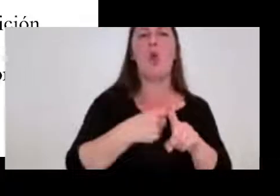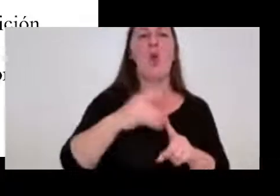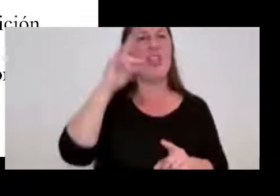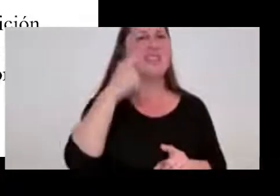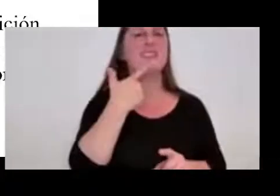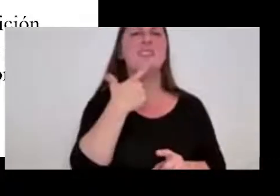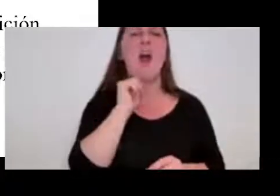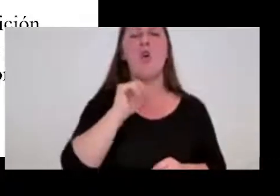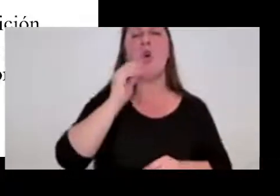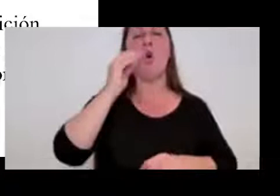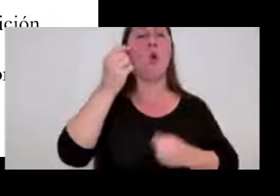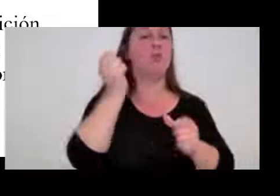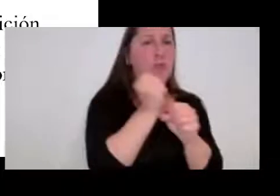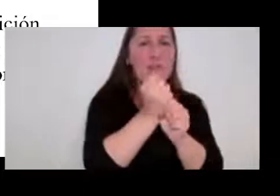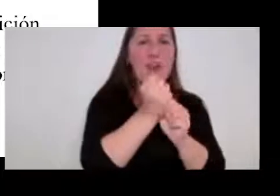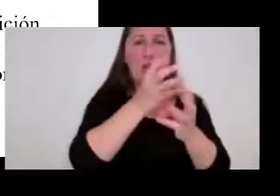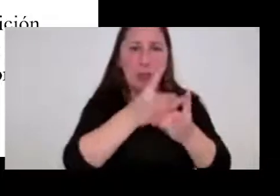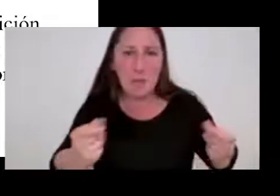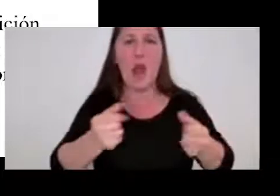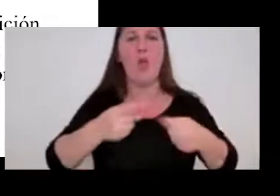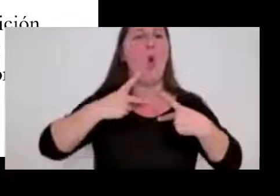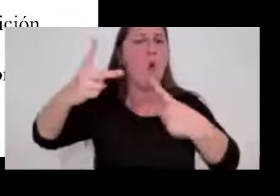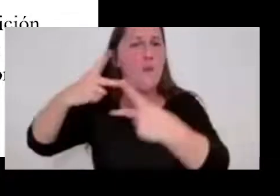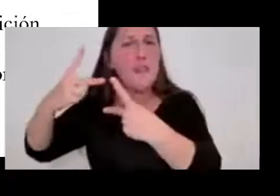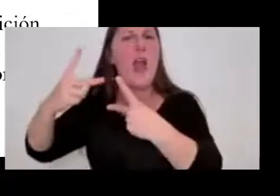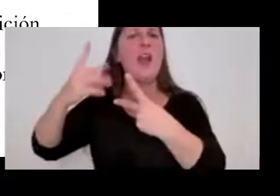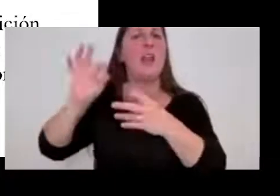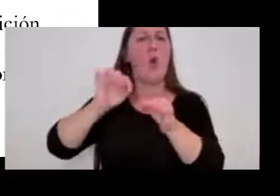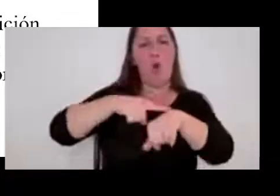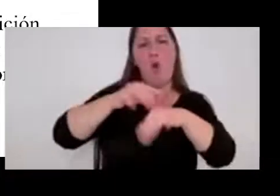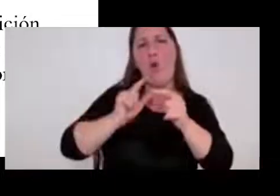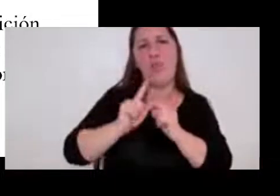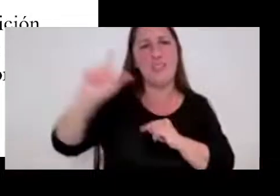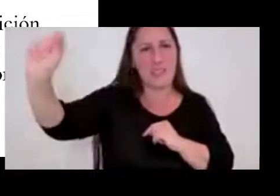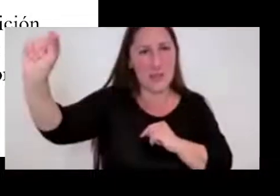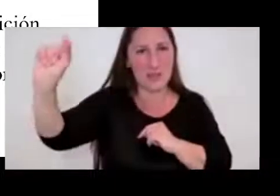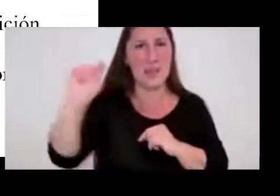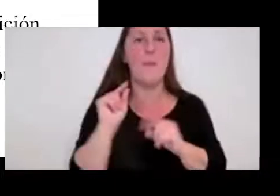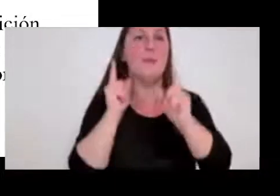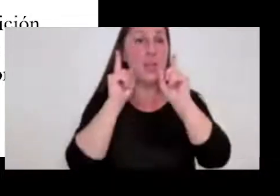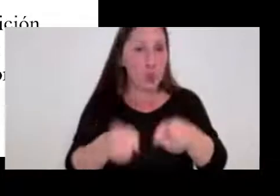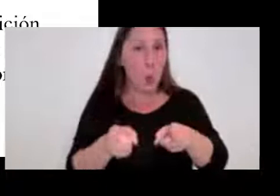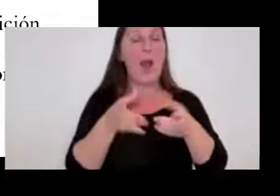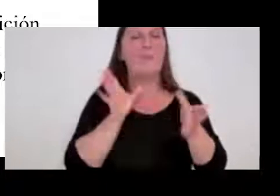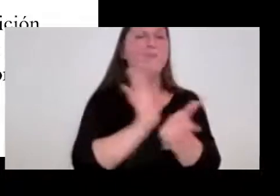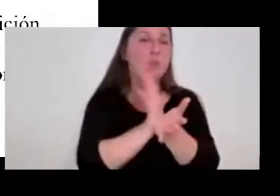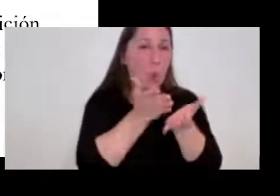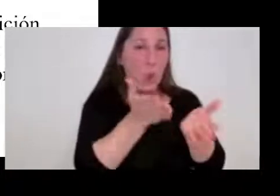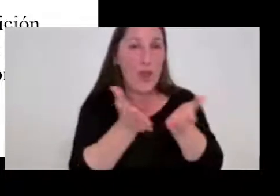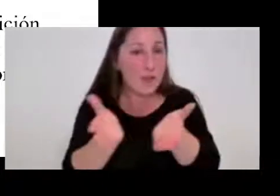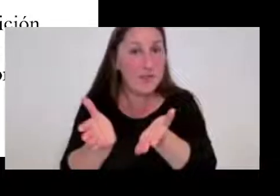de obras terminadas, por viajes realizados o kilómetros recorridos. Pero, por supuesto, ese beneficio exentivo